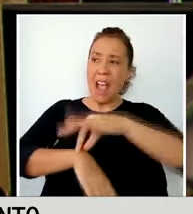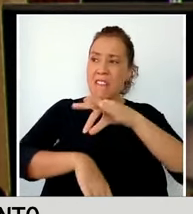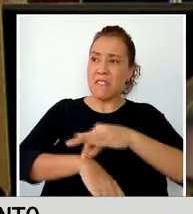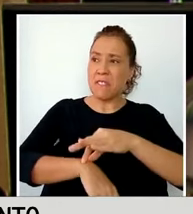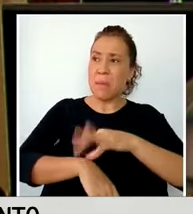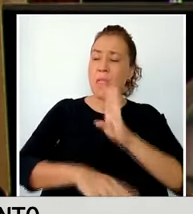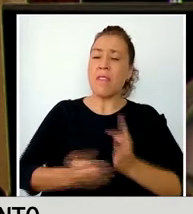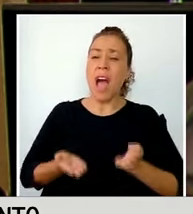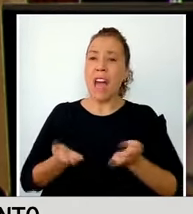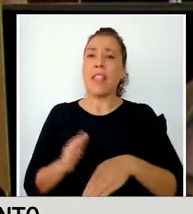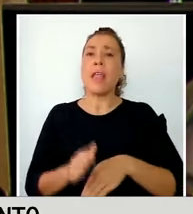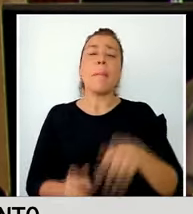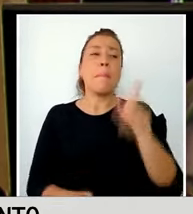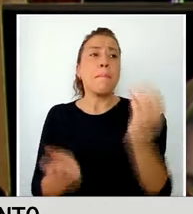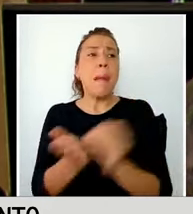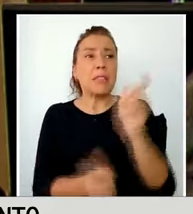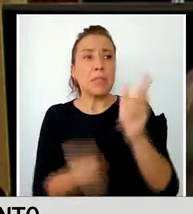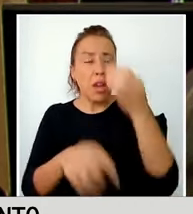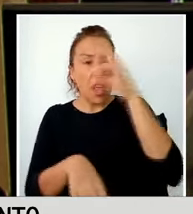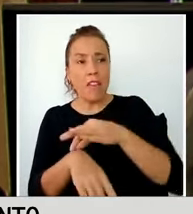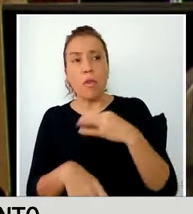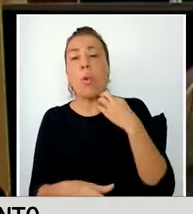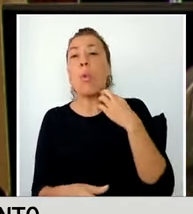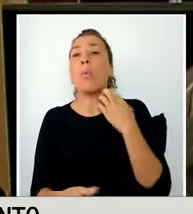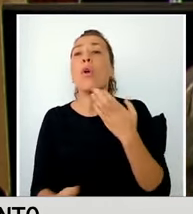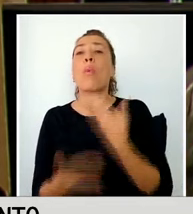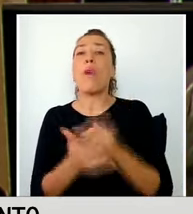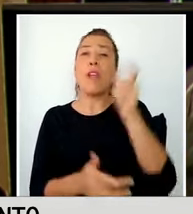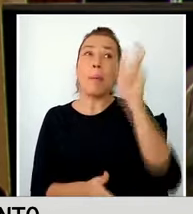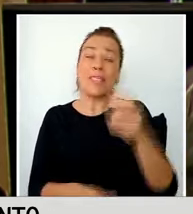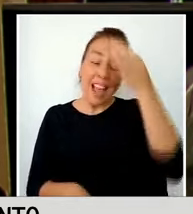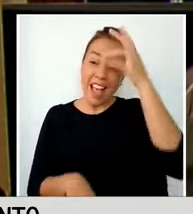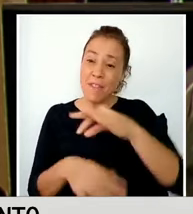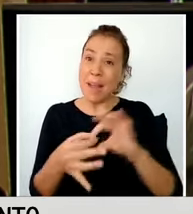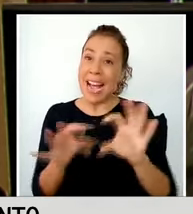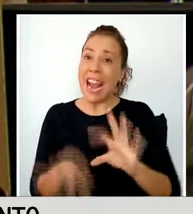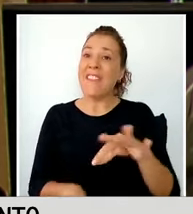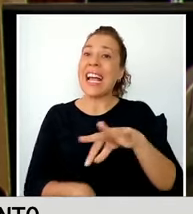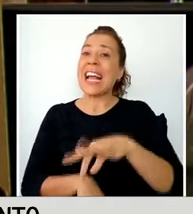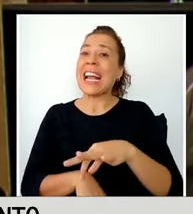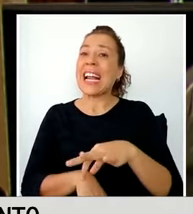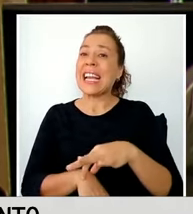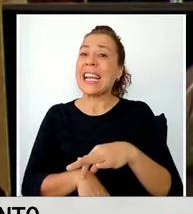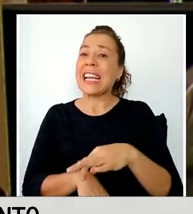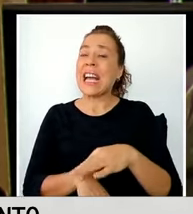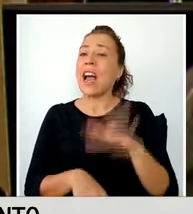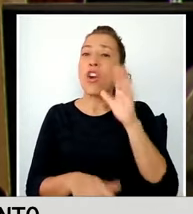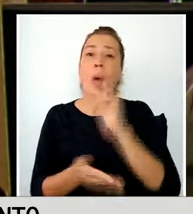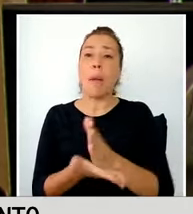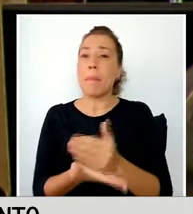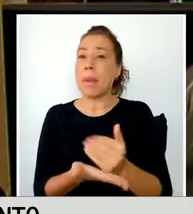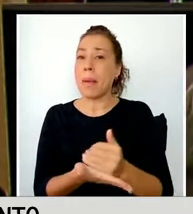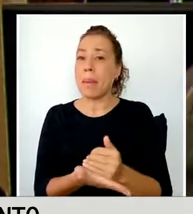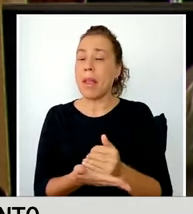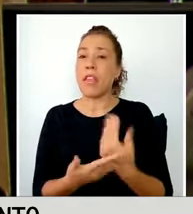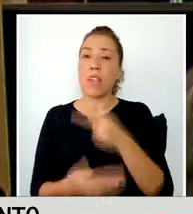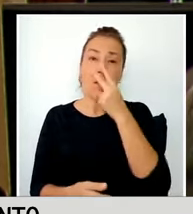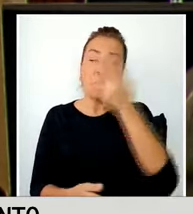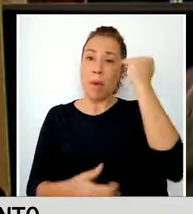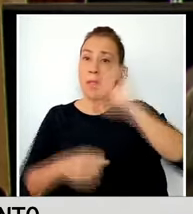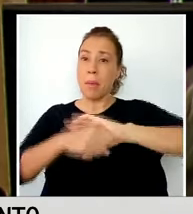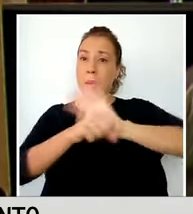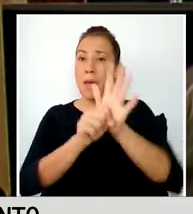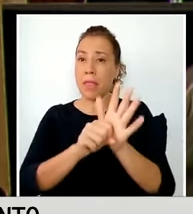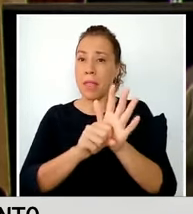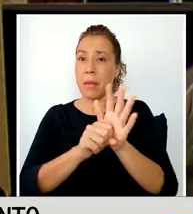más enfermos es porque cuando hay un enfermo grave en las clínicas en general no están preparados lo vimos en la pandemia una